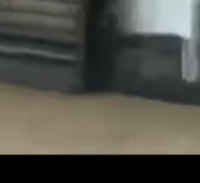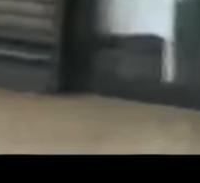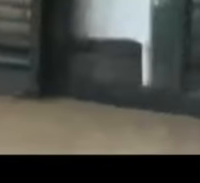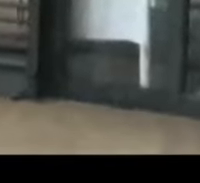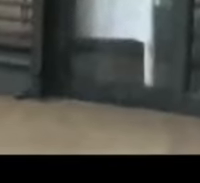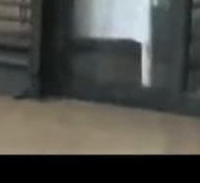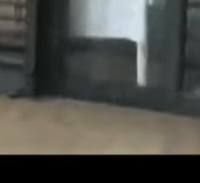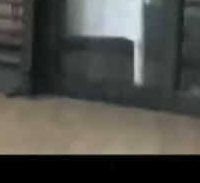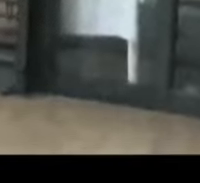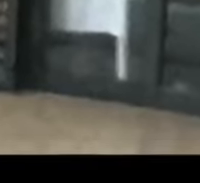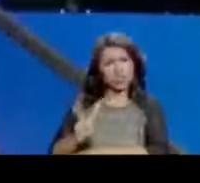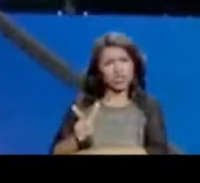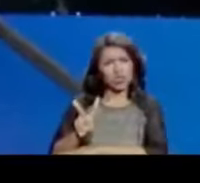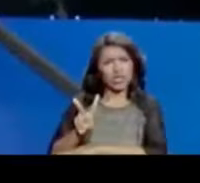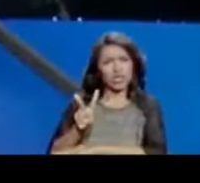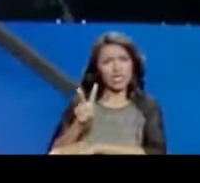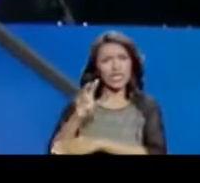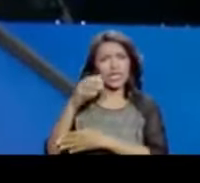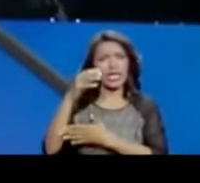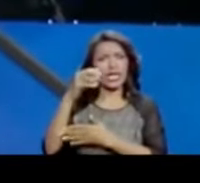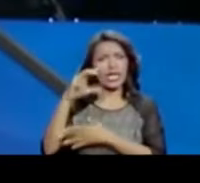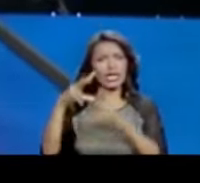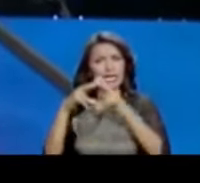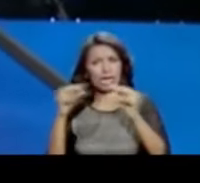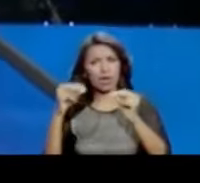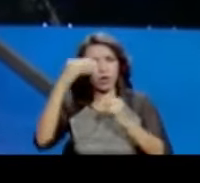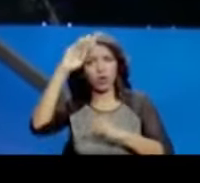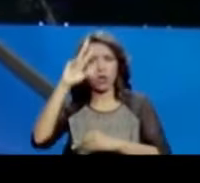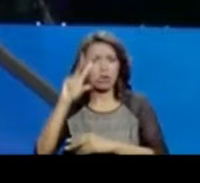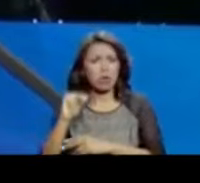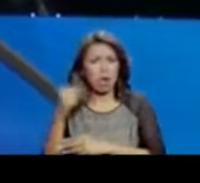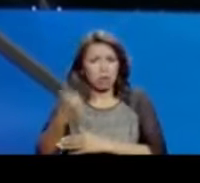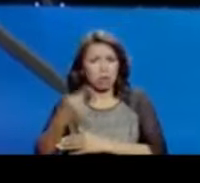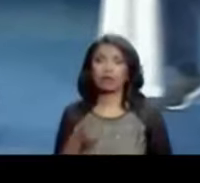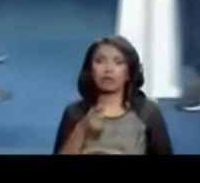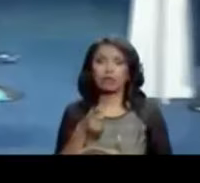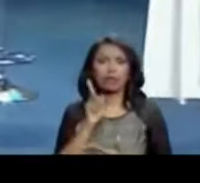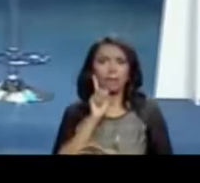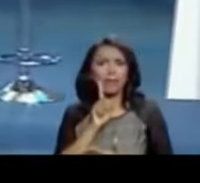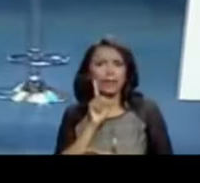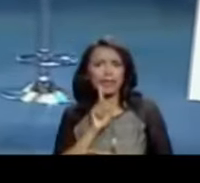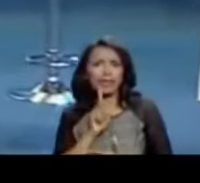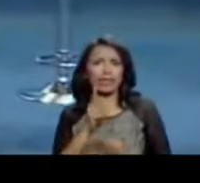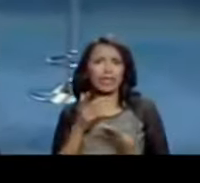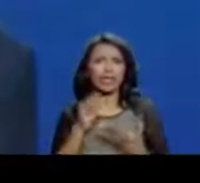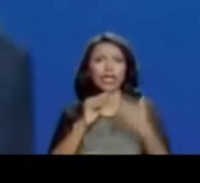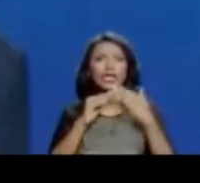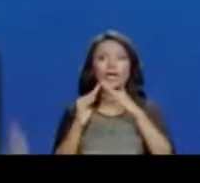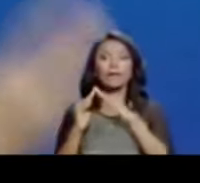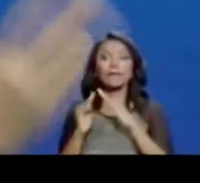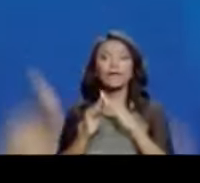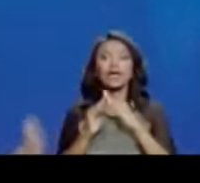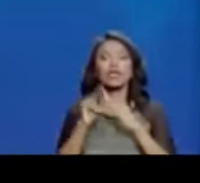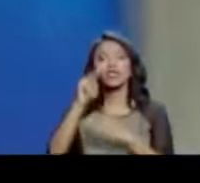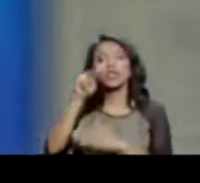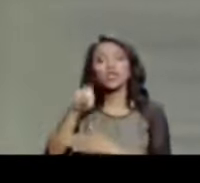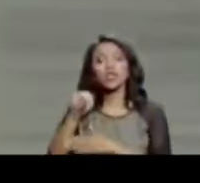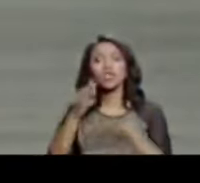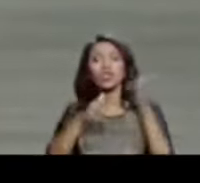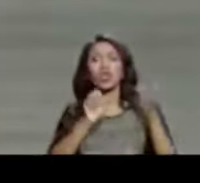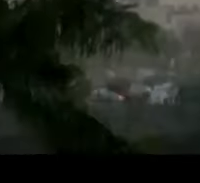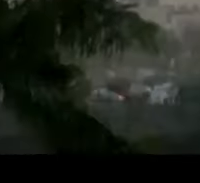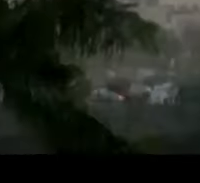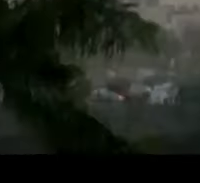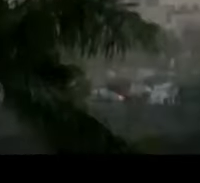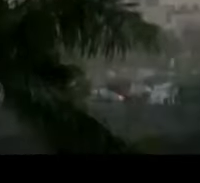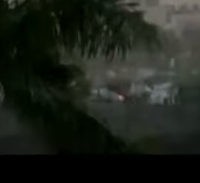sus estrategias para abordar las problemáticas. Para la consulta del 5 de mayo, más de 3.4 millones de